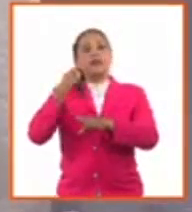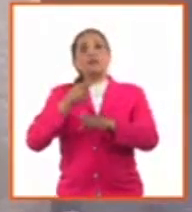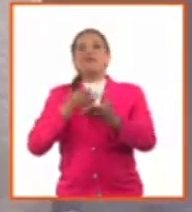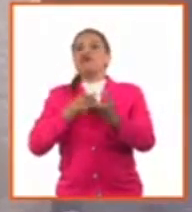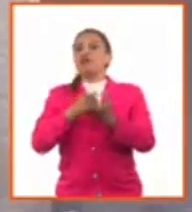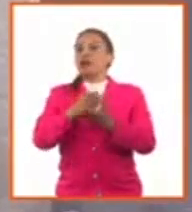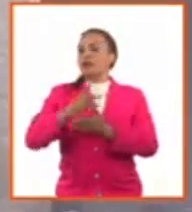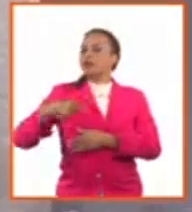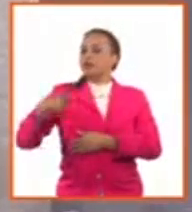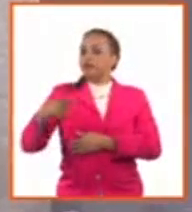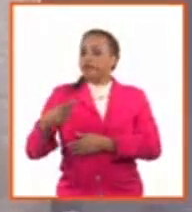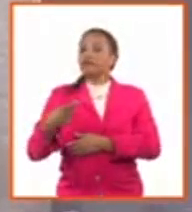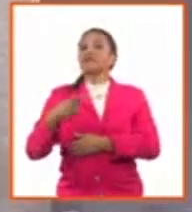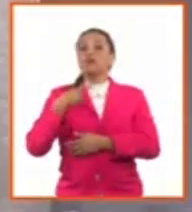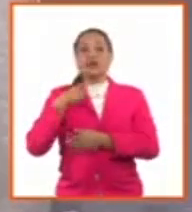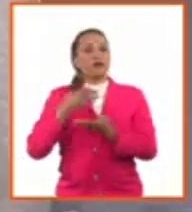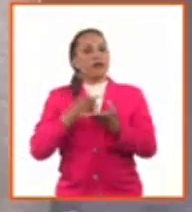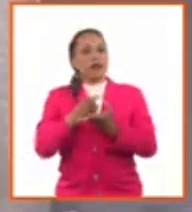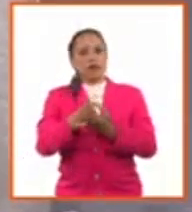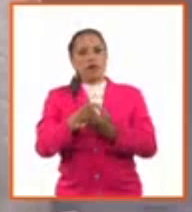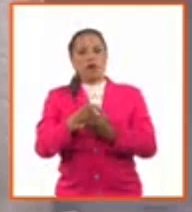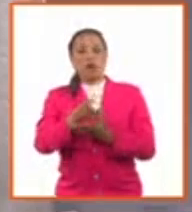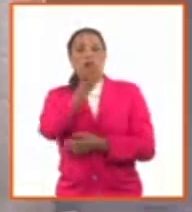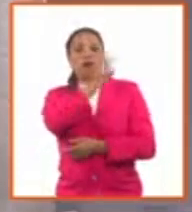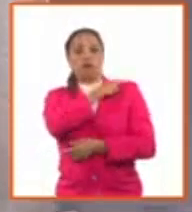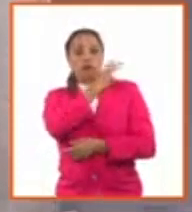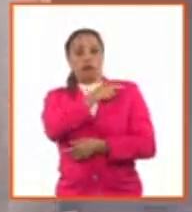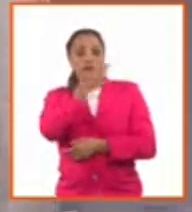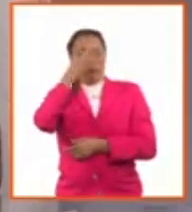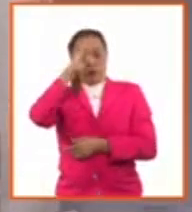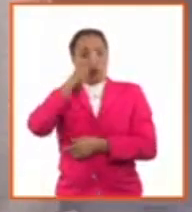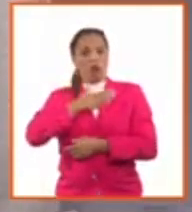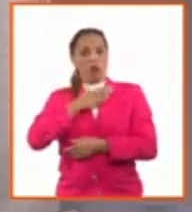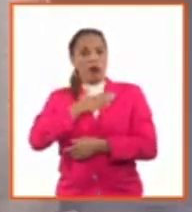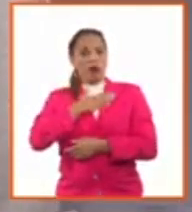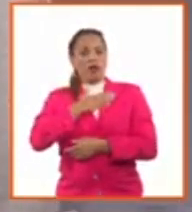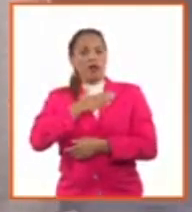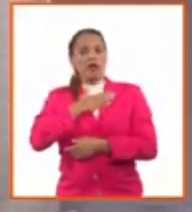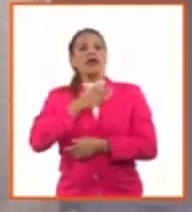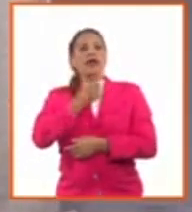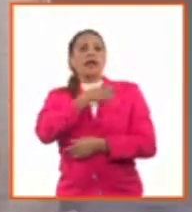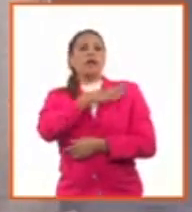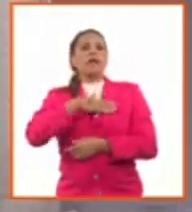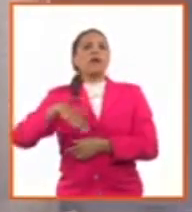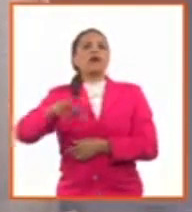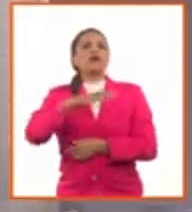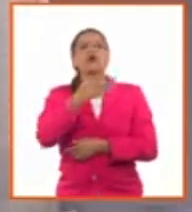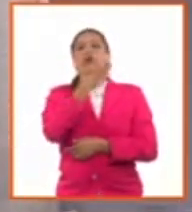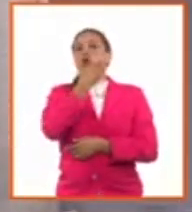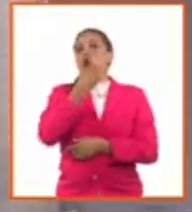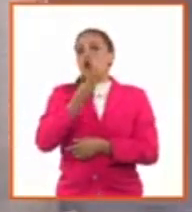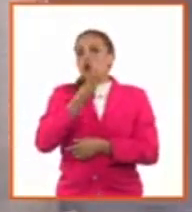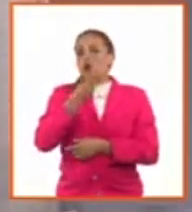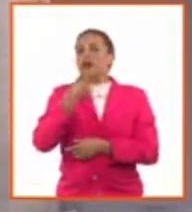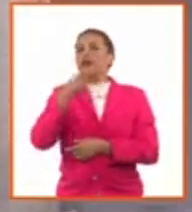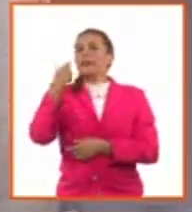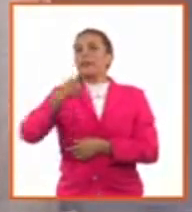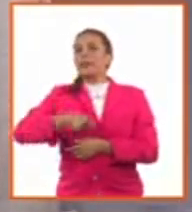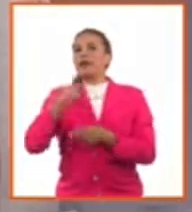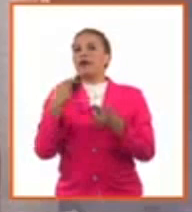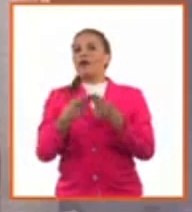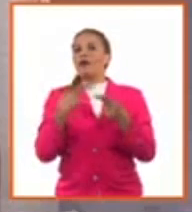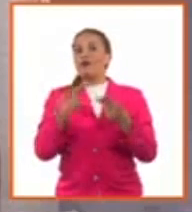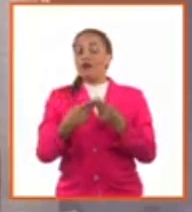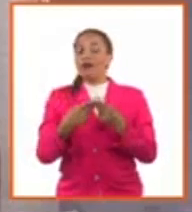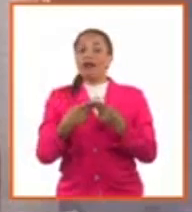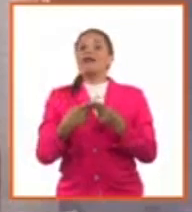seguimiento sistemático y serio por la alta dirección de nuestro país. Si en algo puede confiar nuestro estudiantado universitario, es que